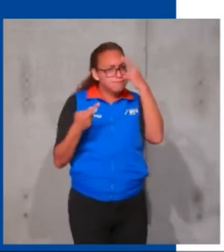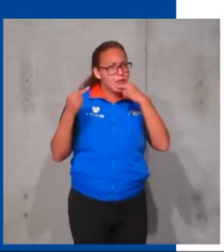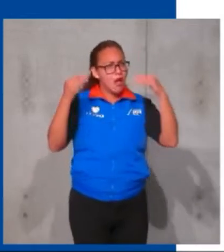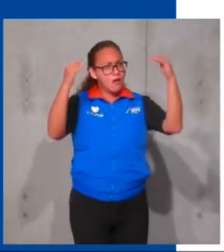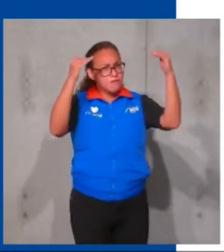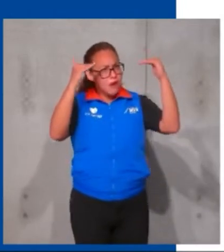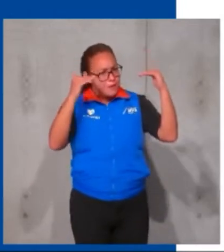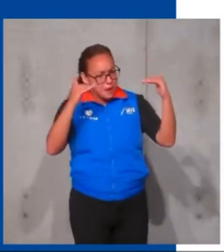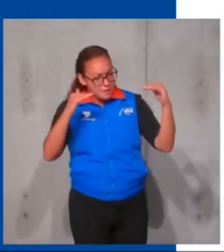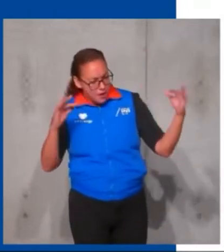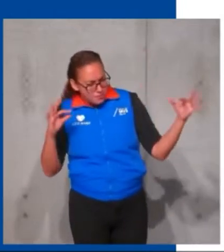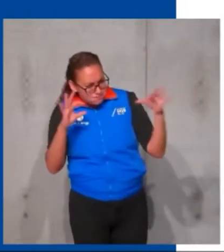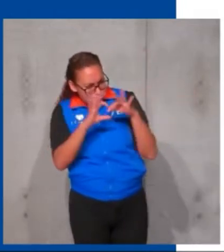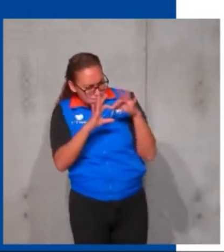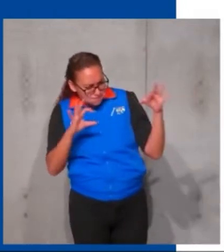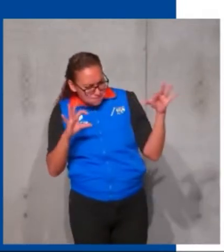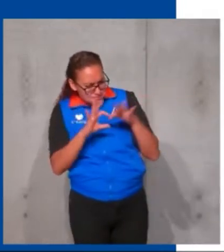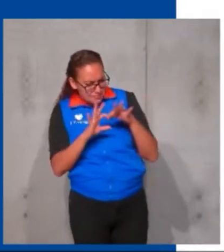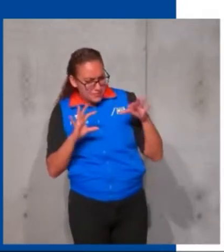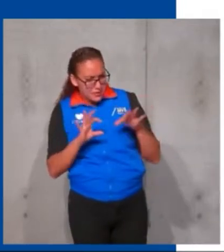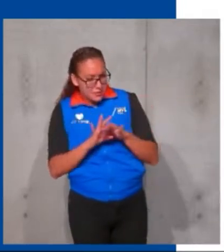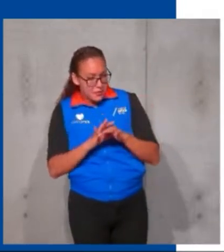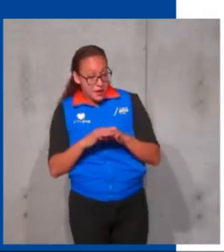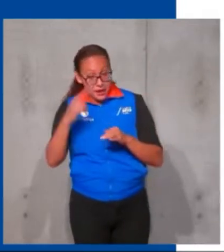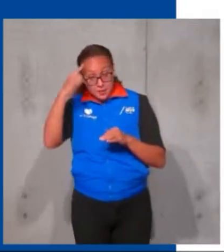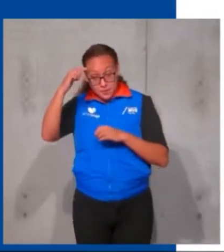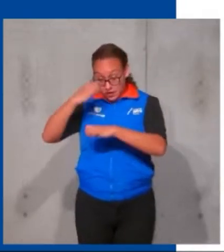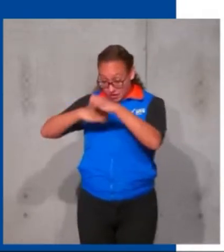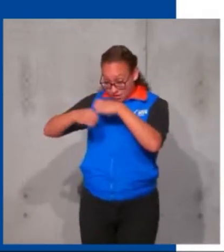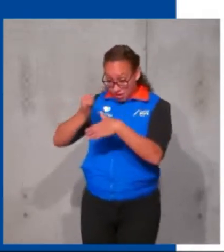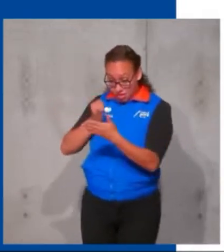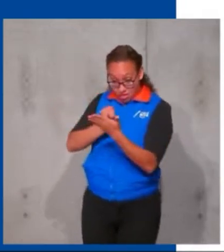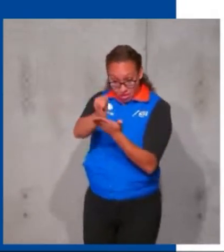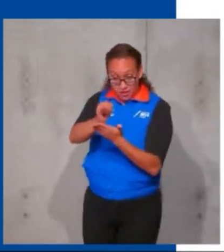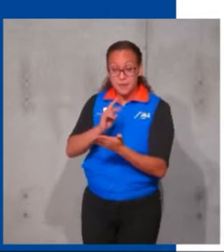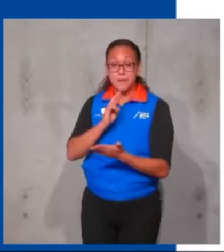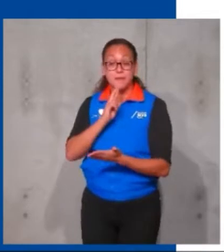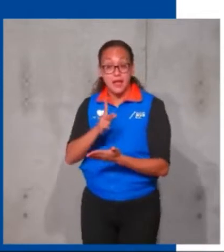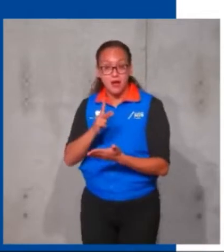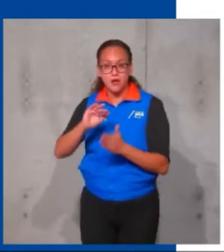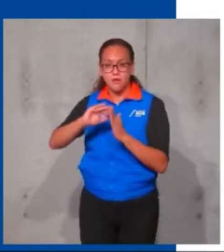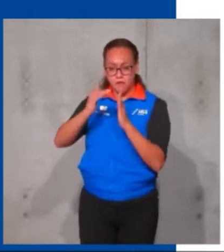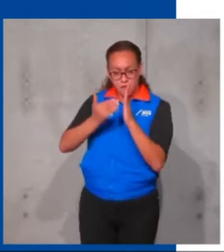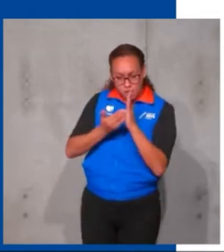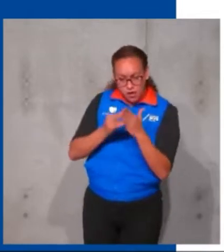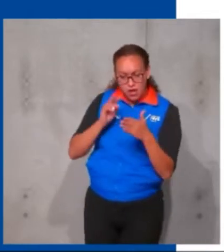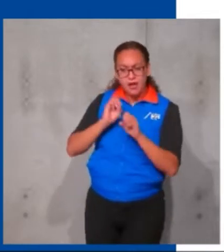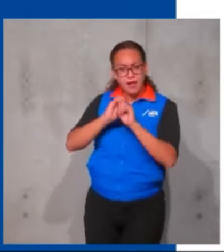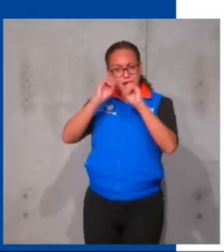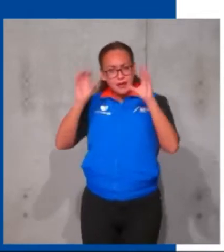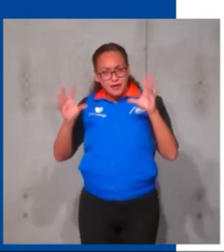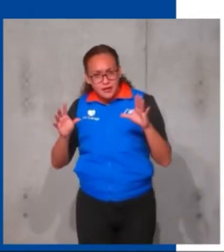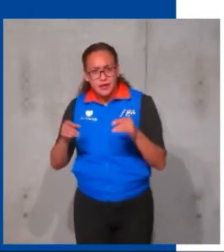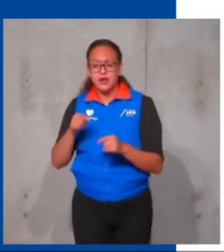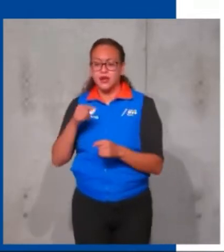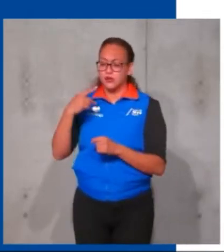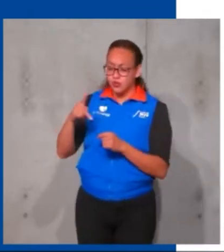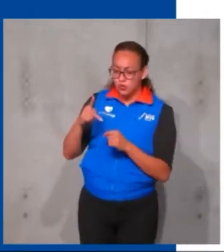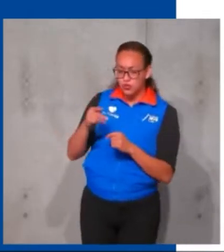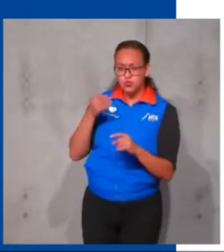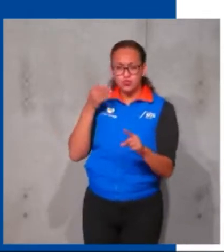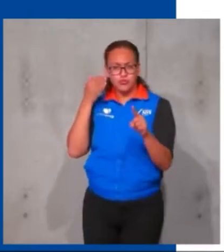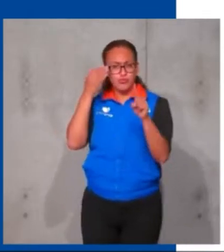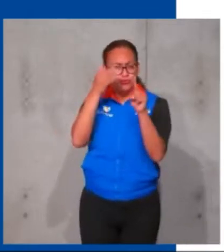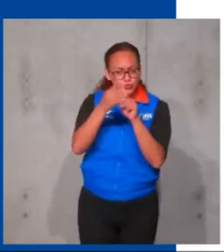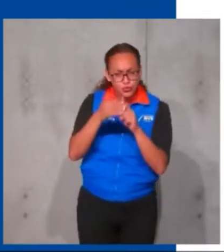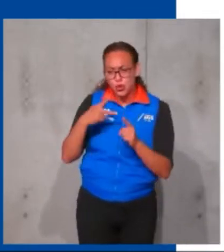nosotros alineamos esos temas con las decisiones de la empresa, con las estrategias que ya se llevan,